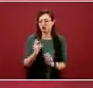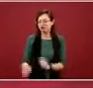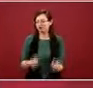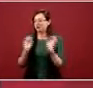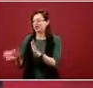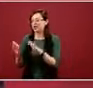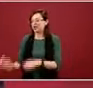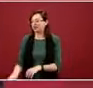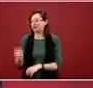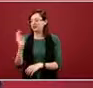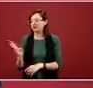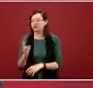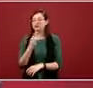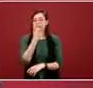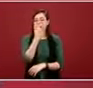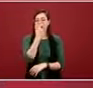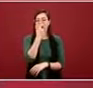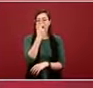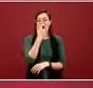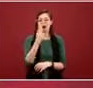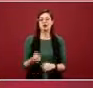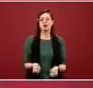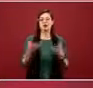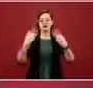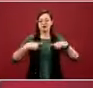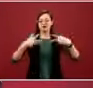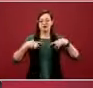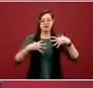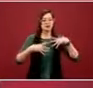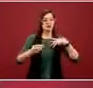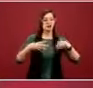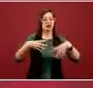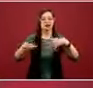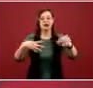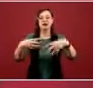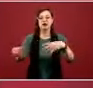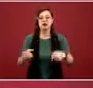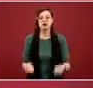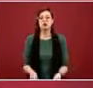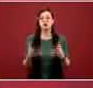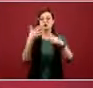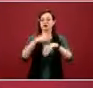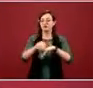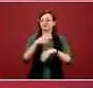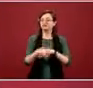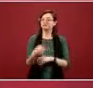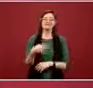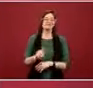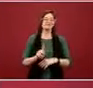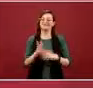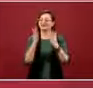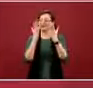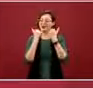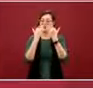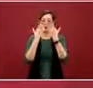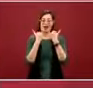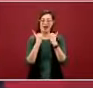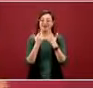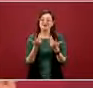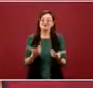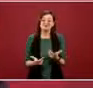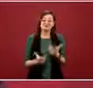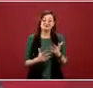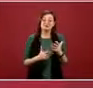una proporción de casos no rastreables, porque se llega a un número de casos, pero en realidad no funciona así. En realidad sabemos que esto es un